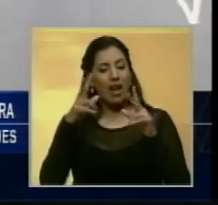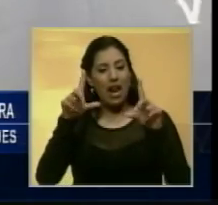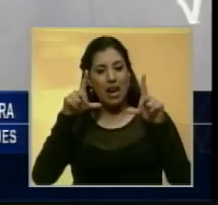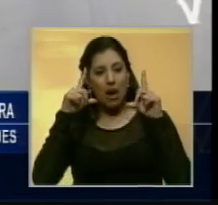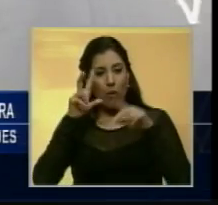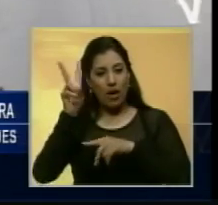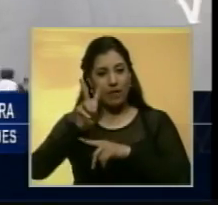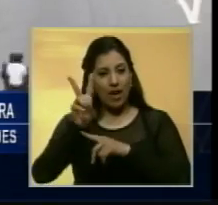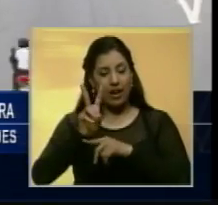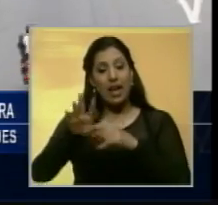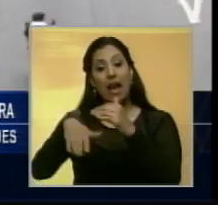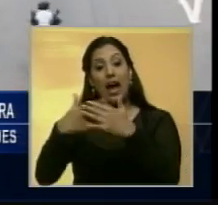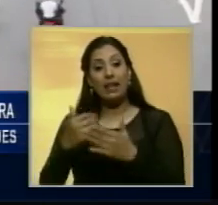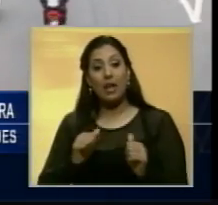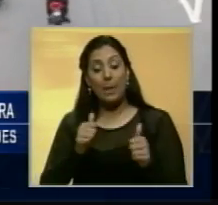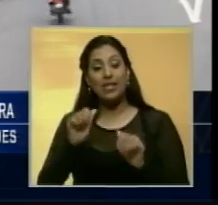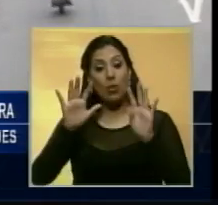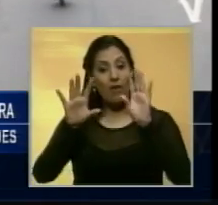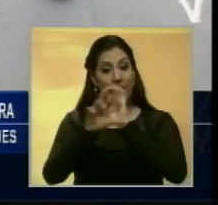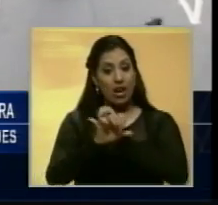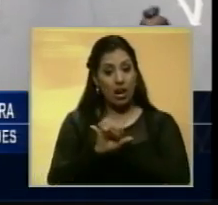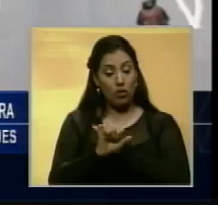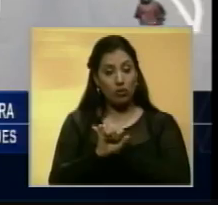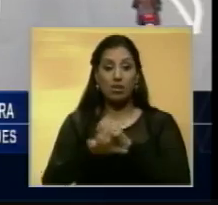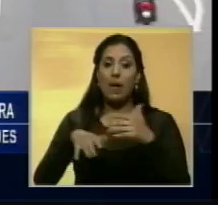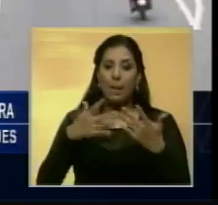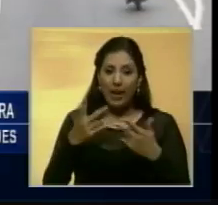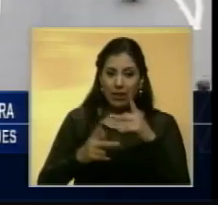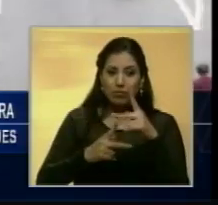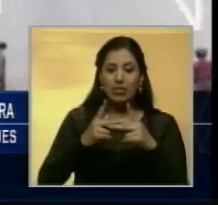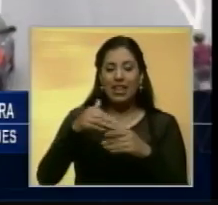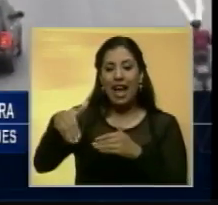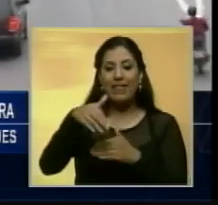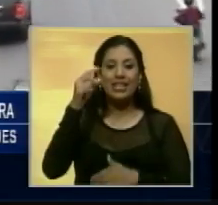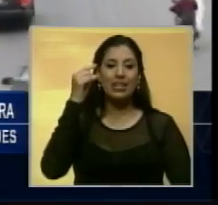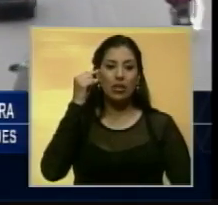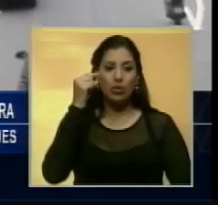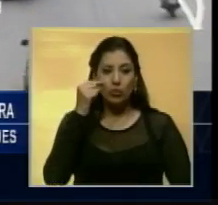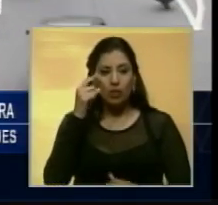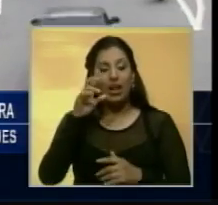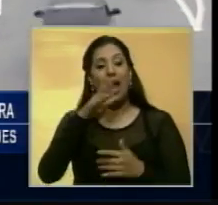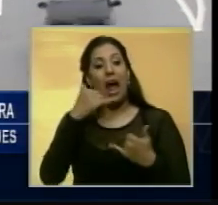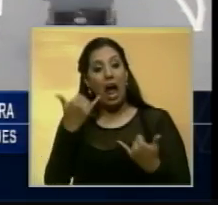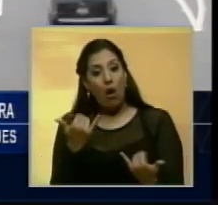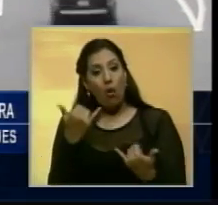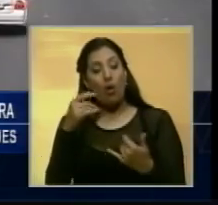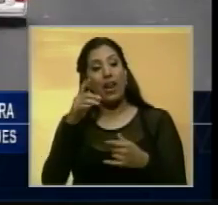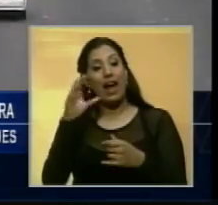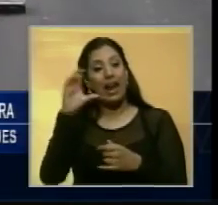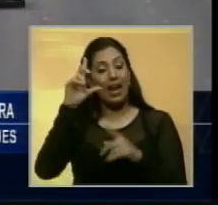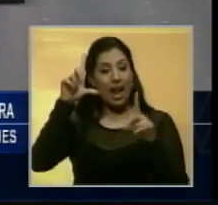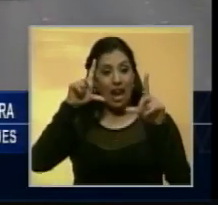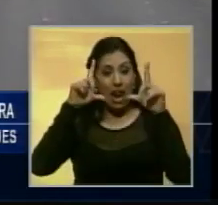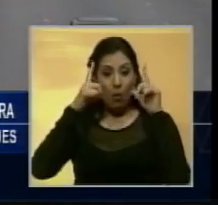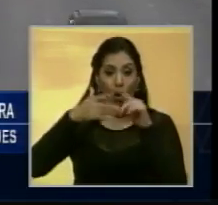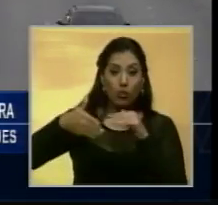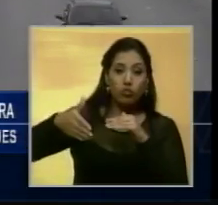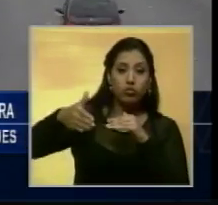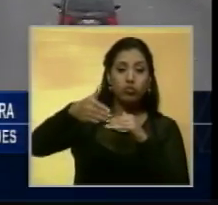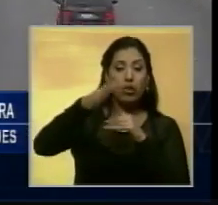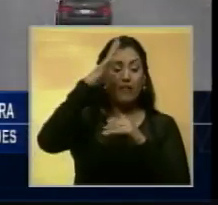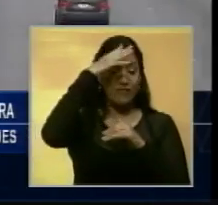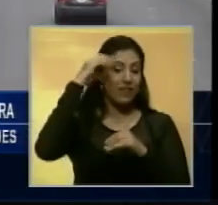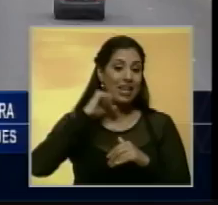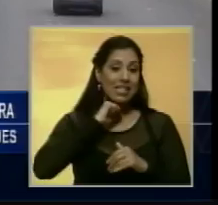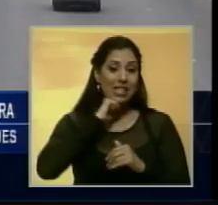localidad varguense a partir de las 9 de la noche para proseguir por la avenida Sublet, las autopistas Caracas-La Guaira y Francisco